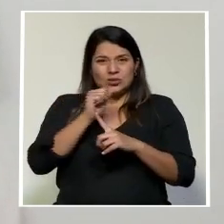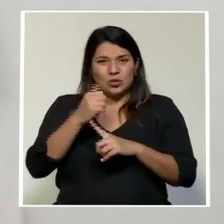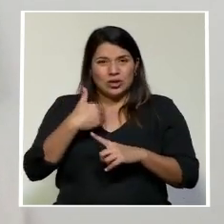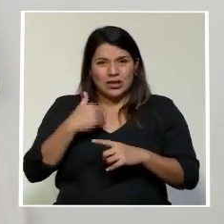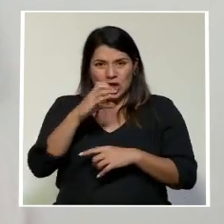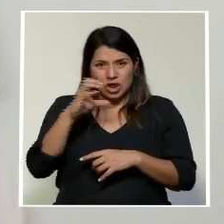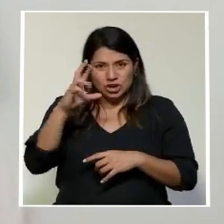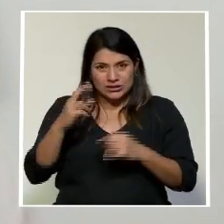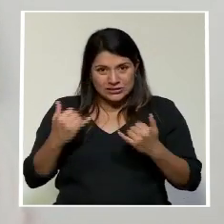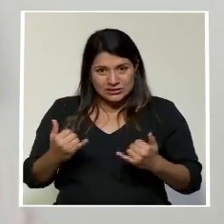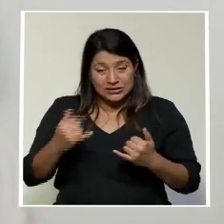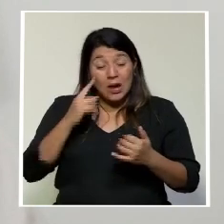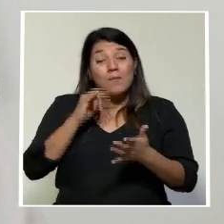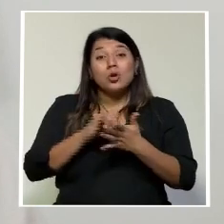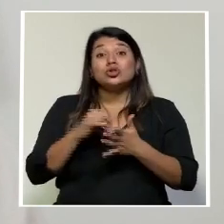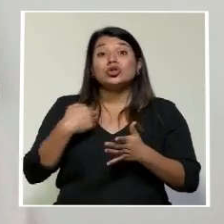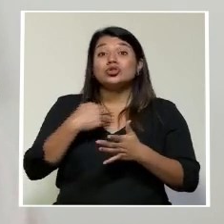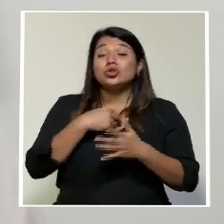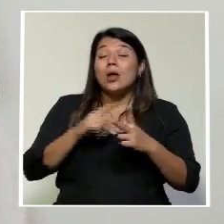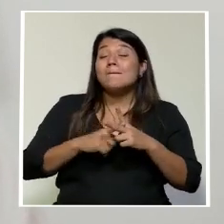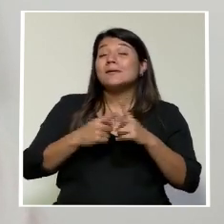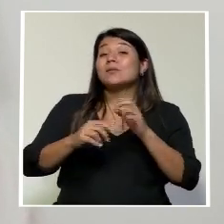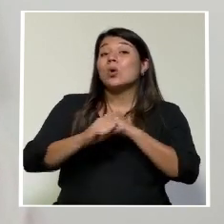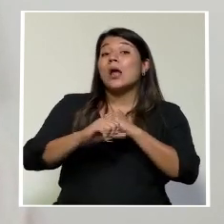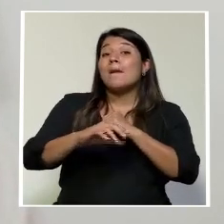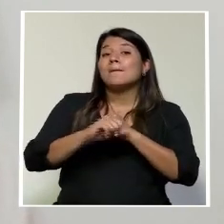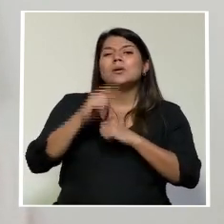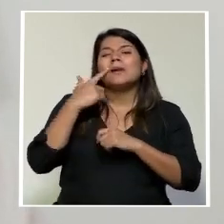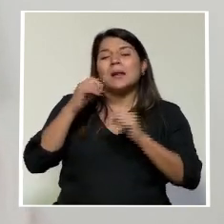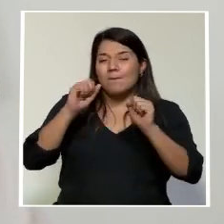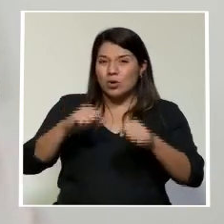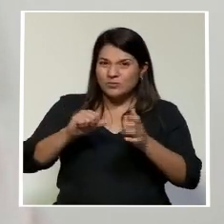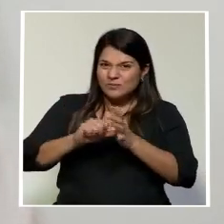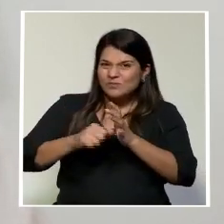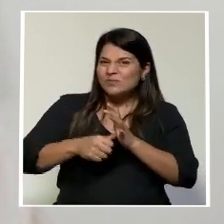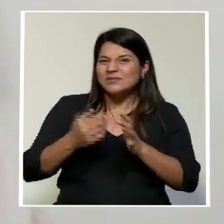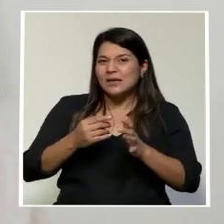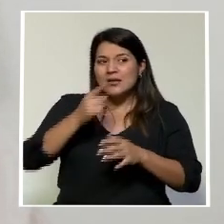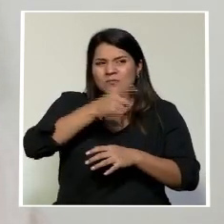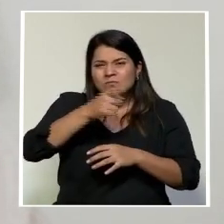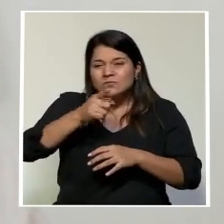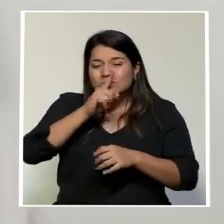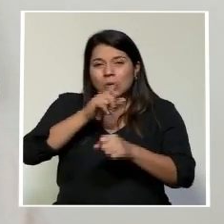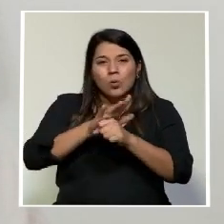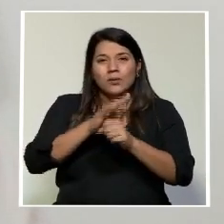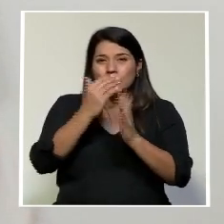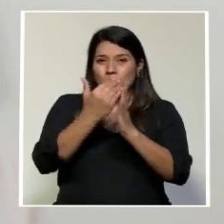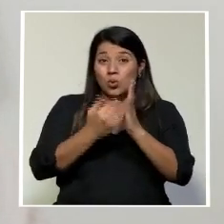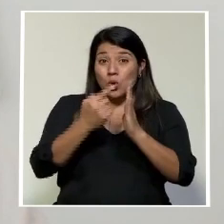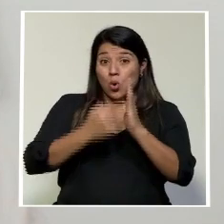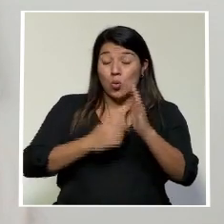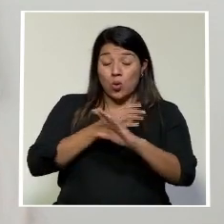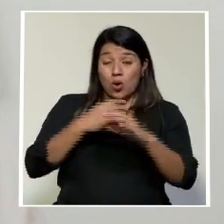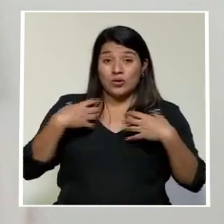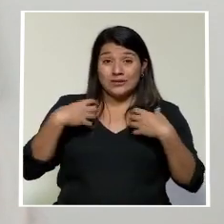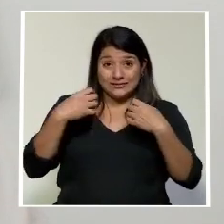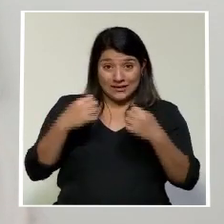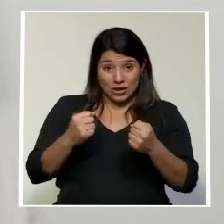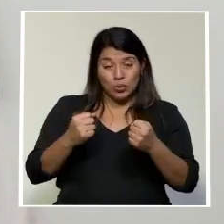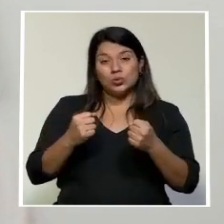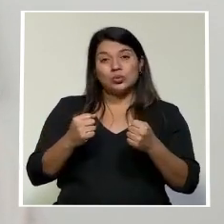eso estamos lanzando una campaña para reforzar el cumplimiento de las directrices sanitarias y los protocolos